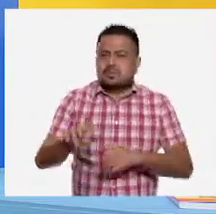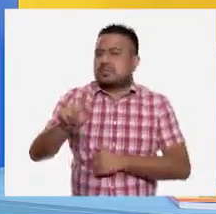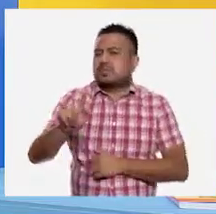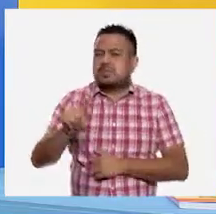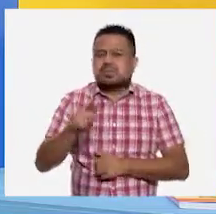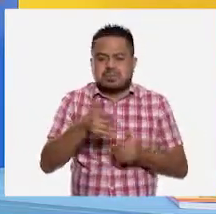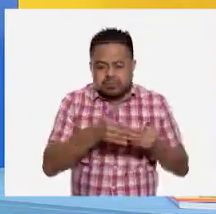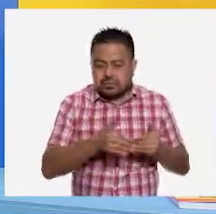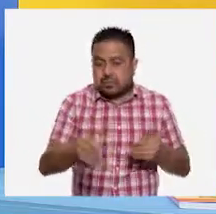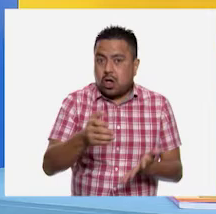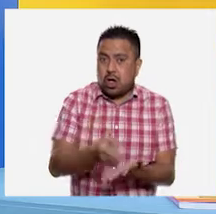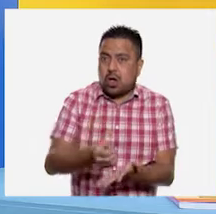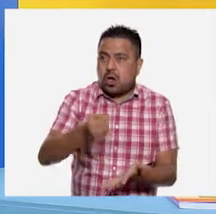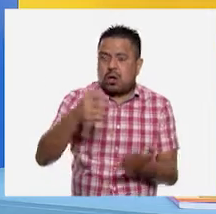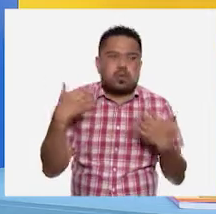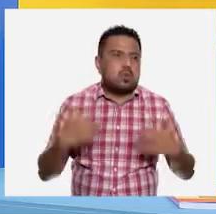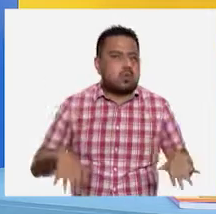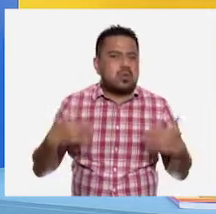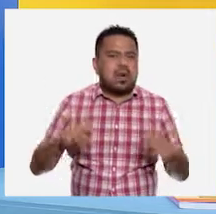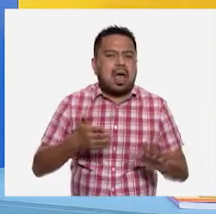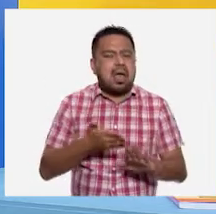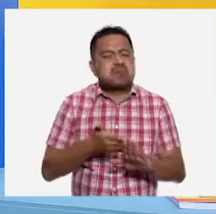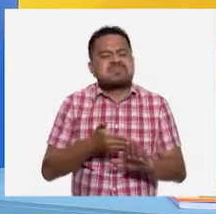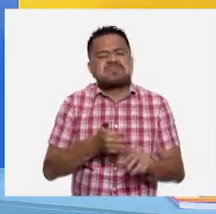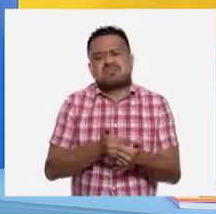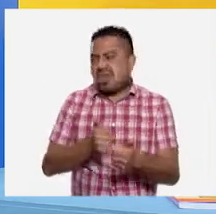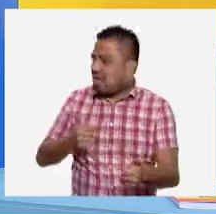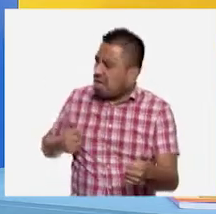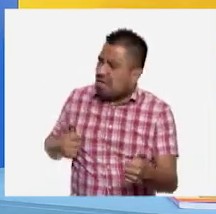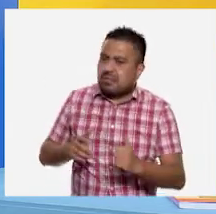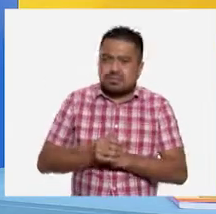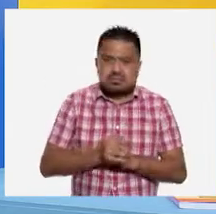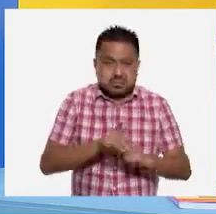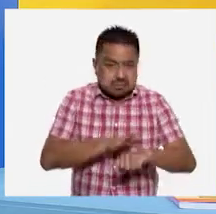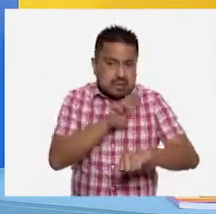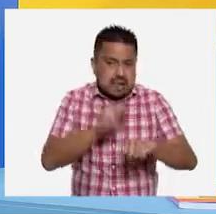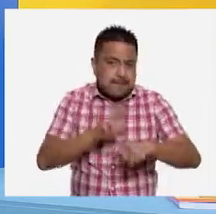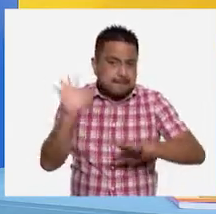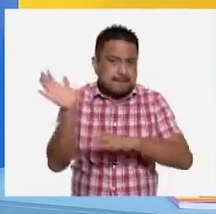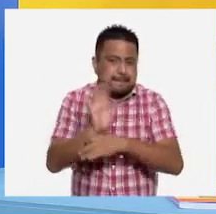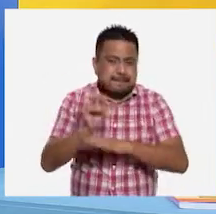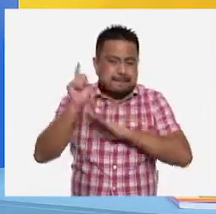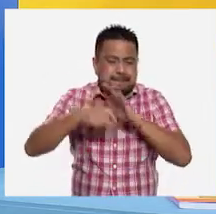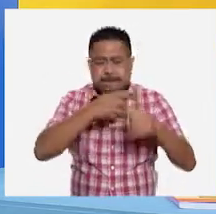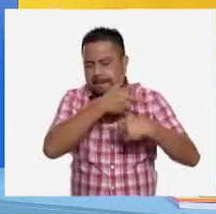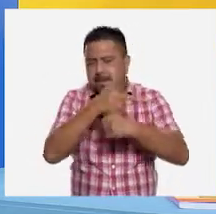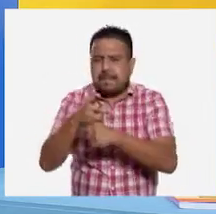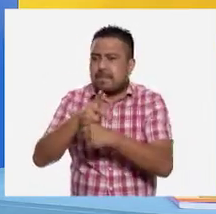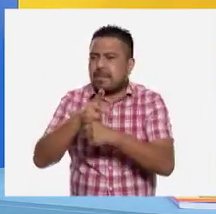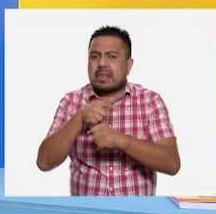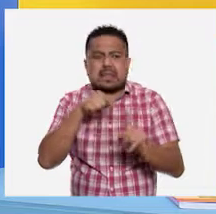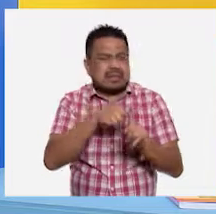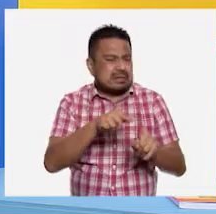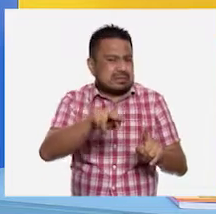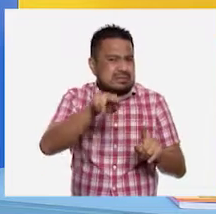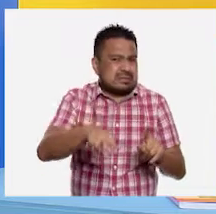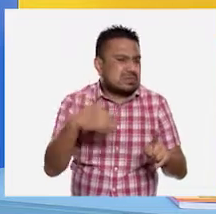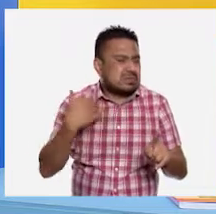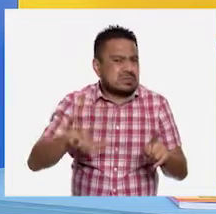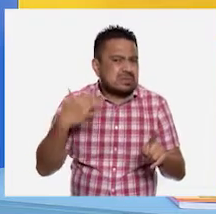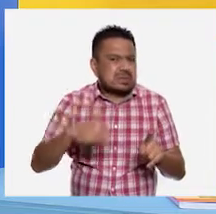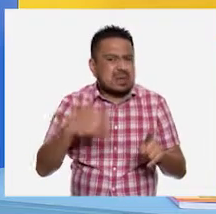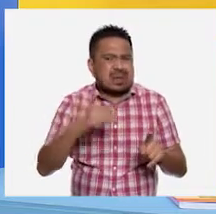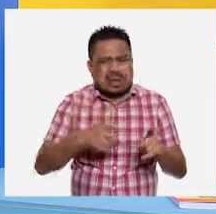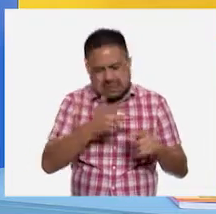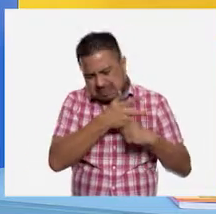llamada época de oro ya había quedado atrás. La mayor parte de las películas que se hicieron después de este momento, la verdad es que carecían de